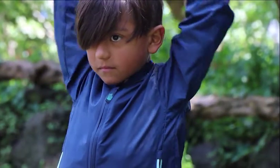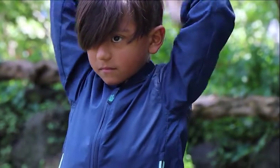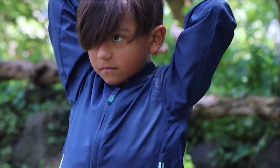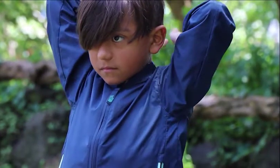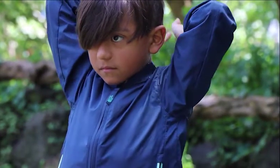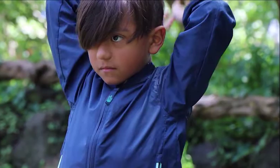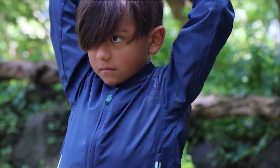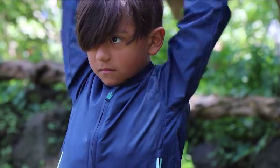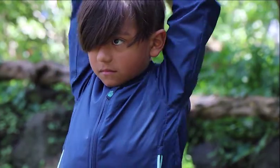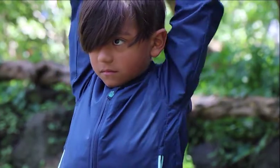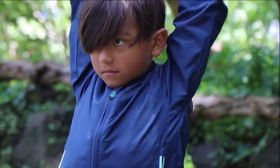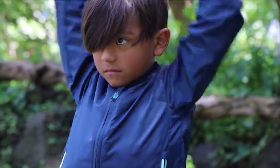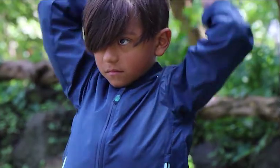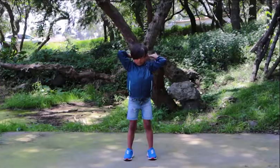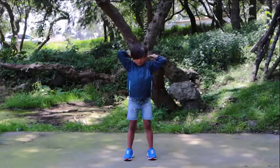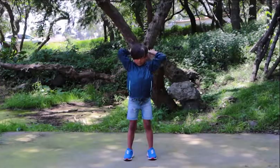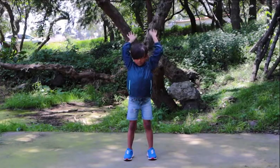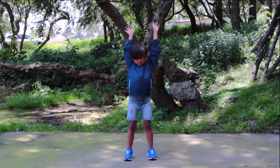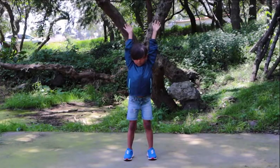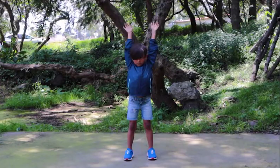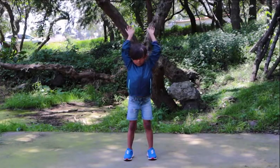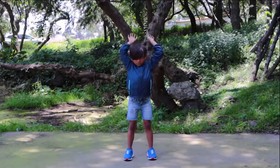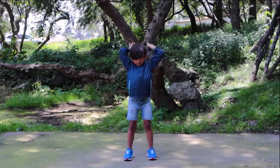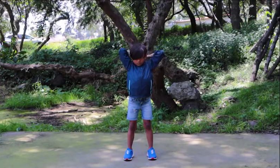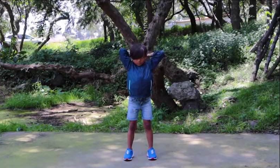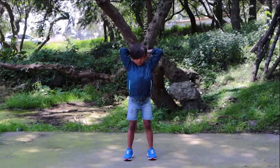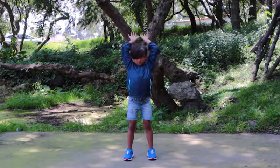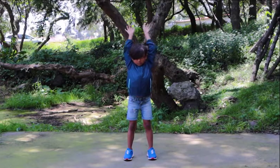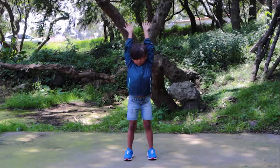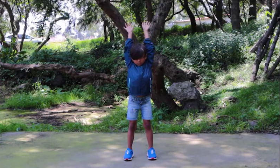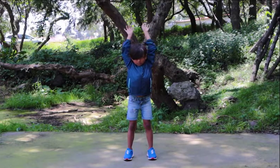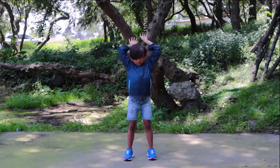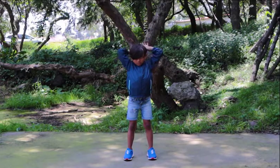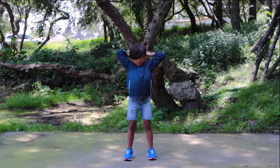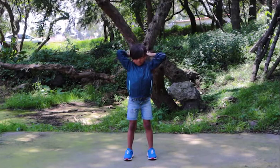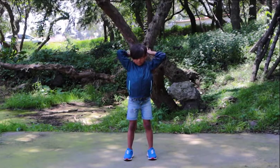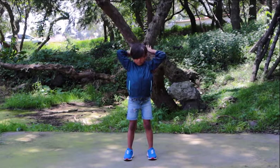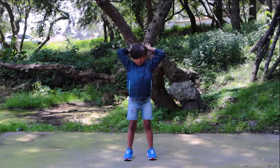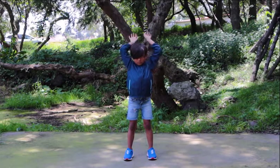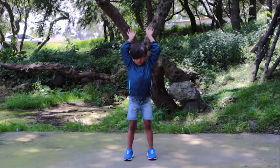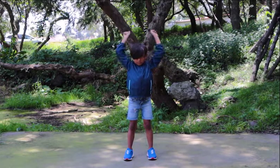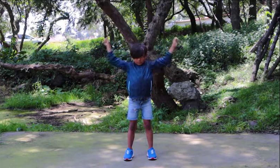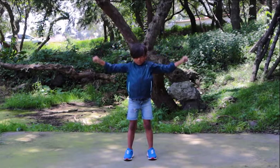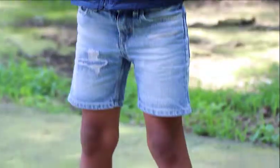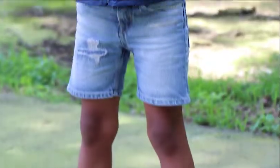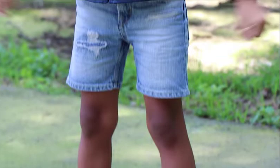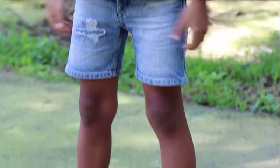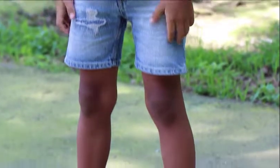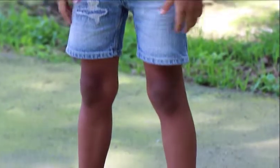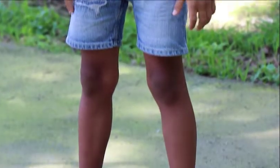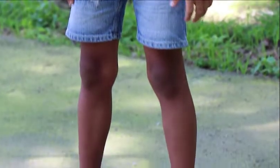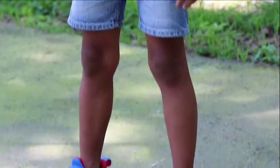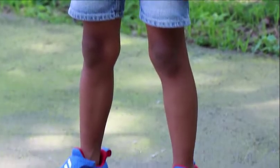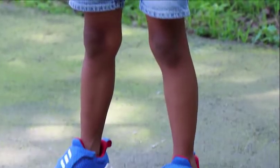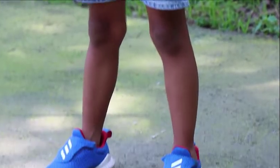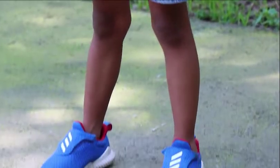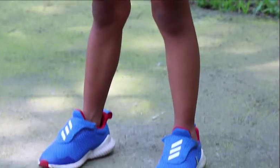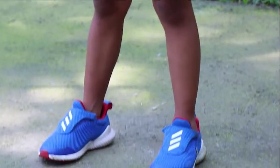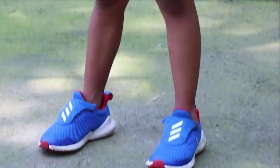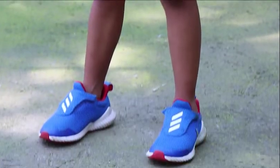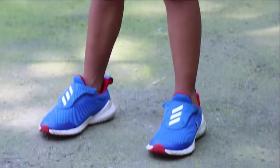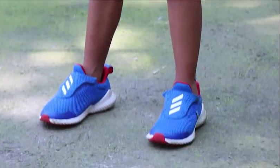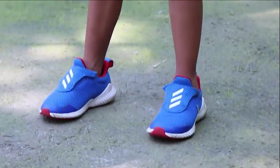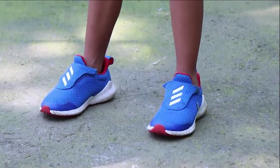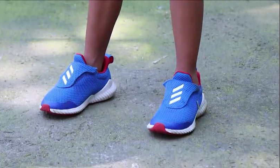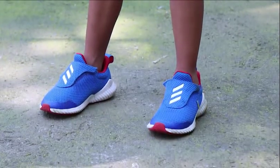muy bien. Claro que sí. Bien, descansamos ya, Yair. Bajamos los brazos,